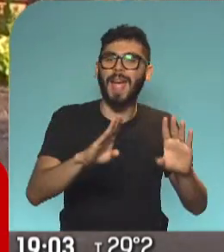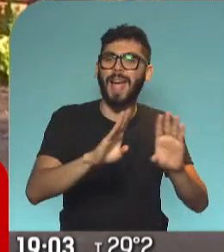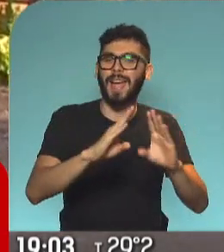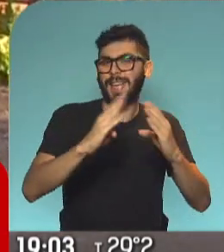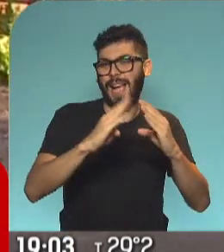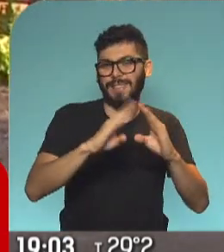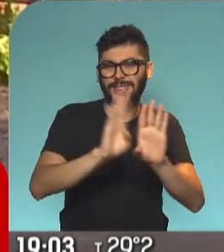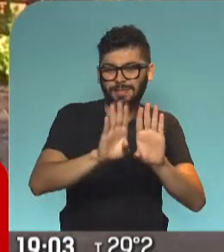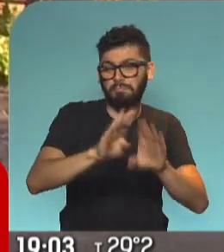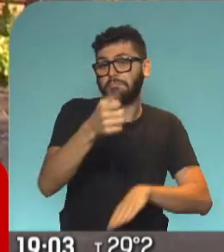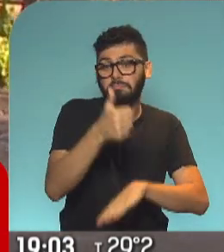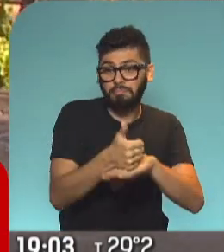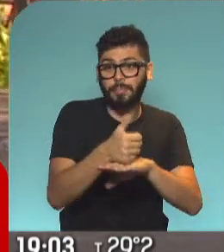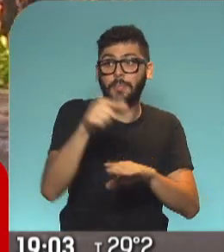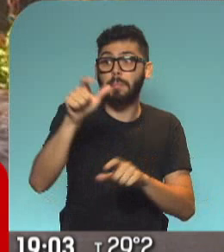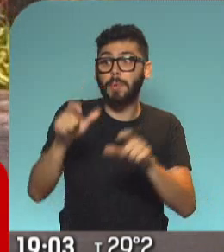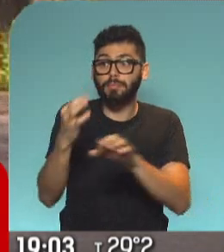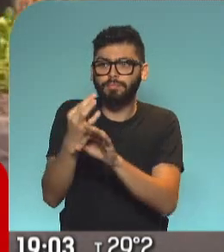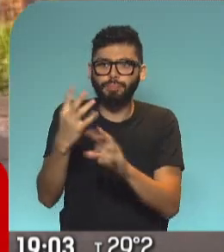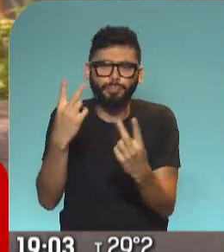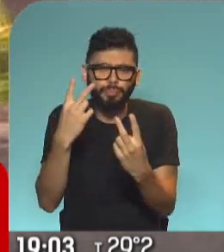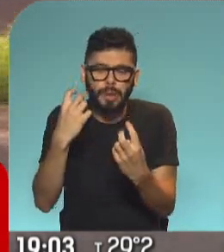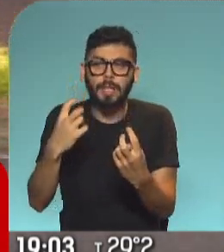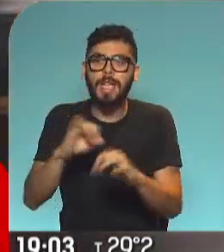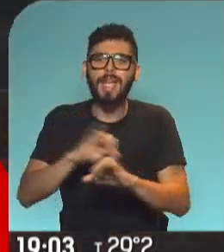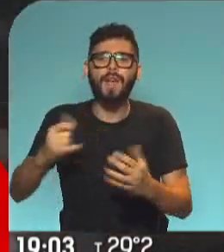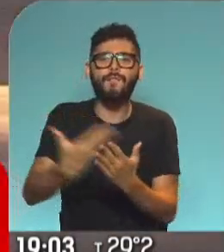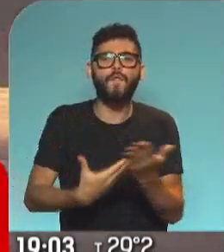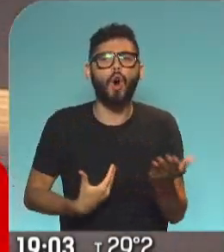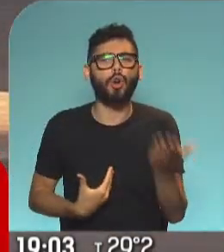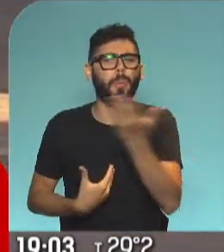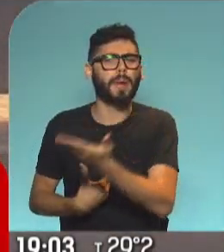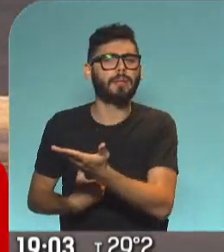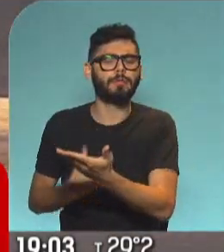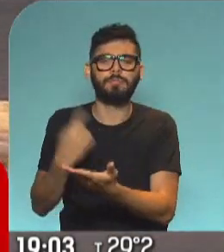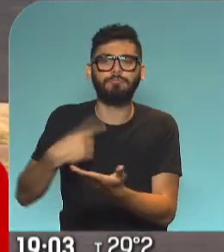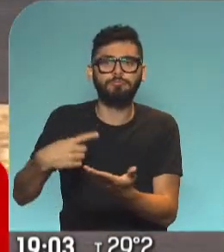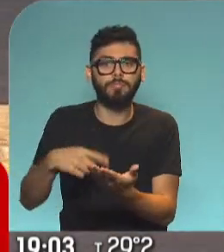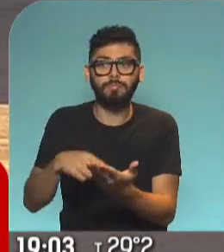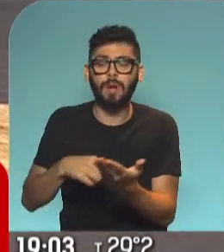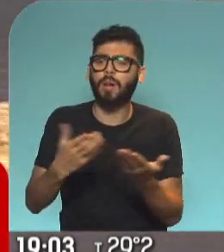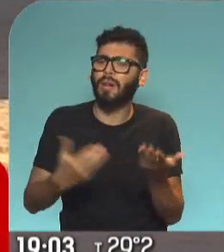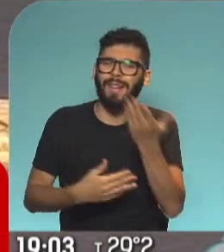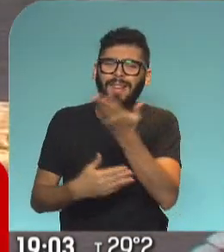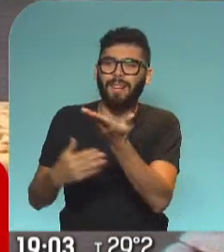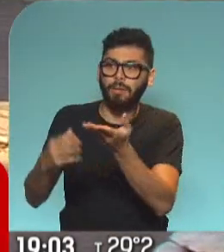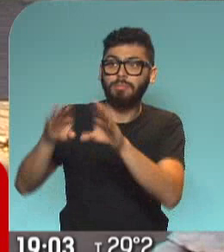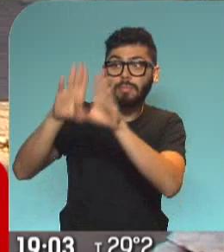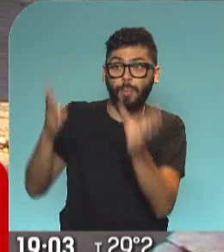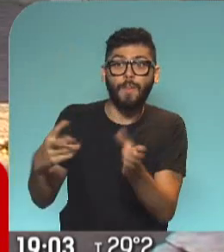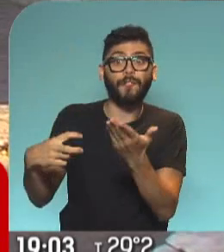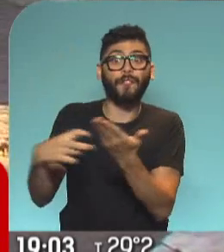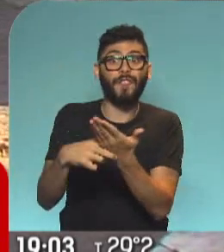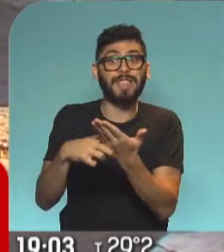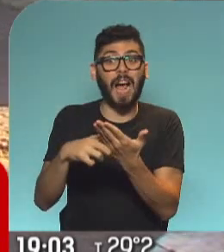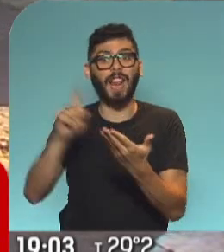los especialistas elevaron un informe el resultado a donde lo elevaron a la fiscalía de san isidro